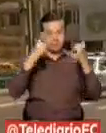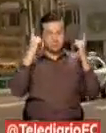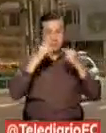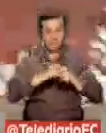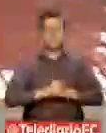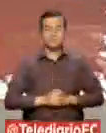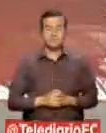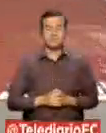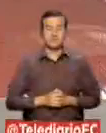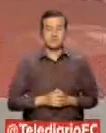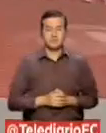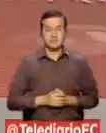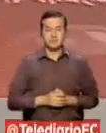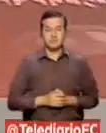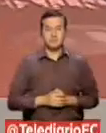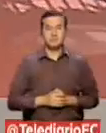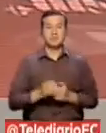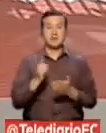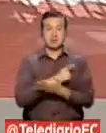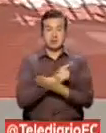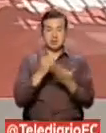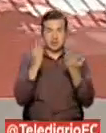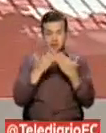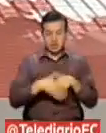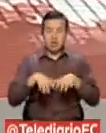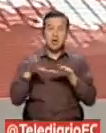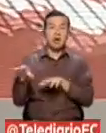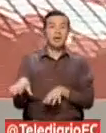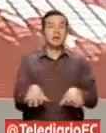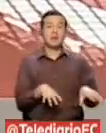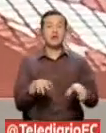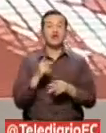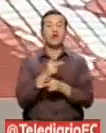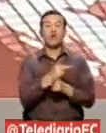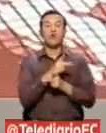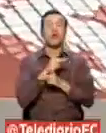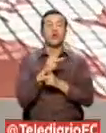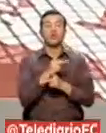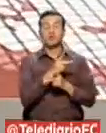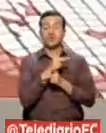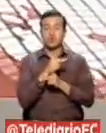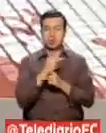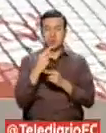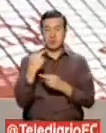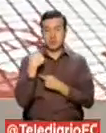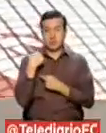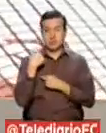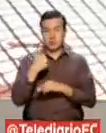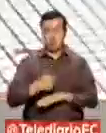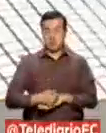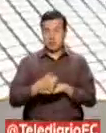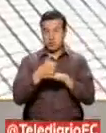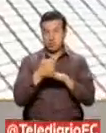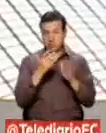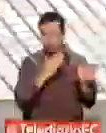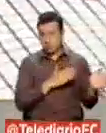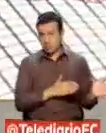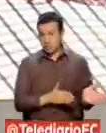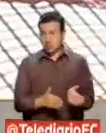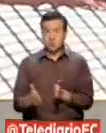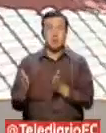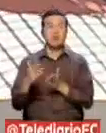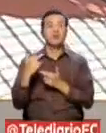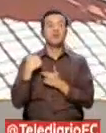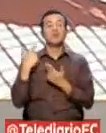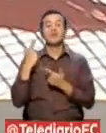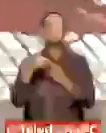Telediario. Y esta semana culminan las actividades del Consejo Nacional Electoral encargado. Las autoridades definitivas de este organismo deberán